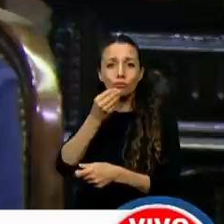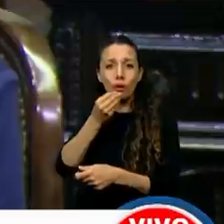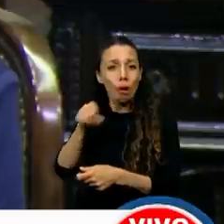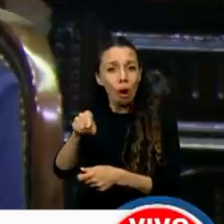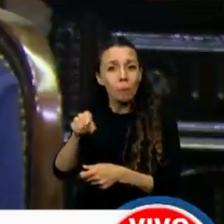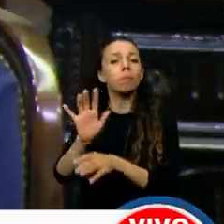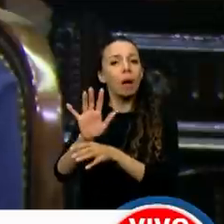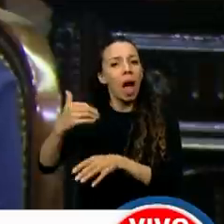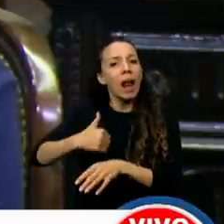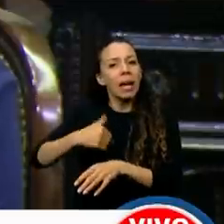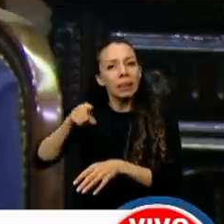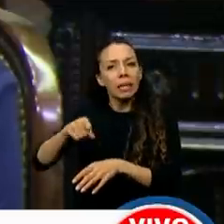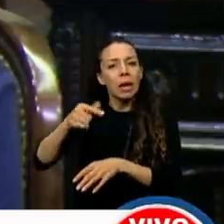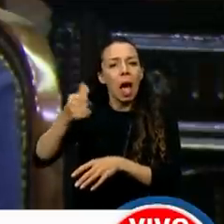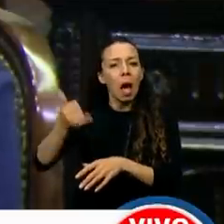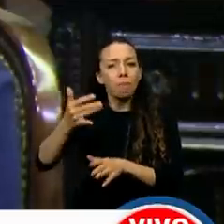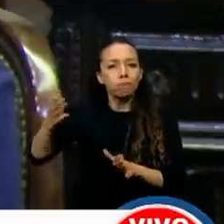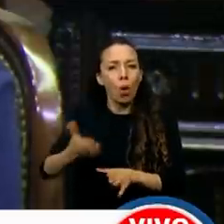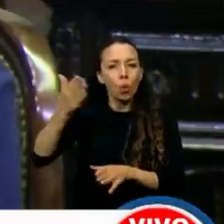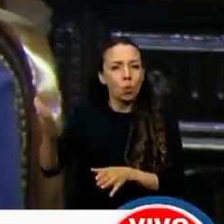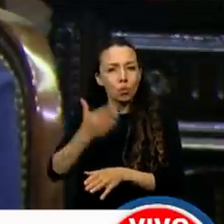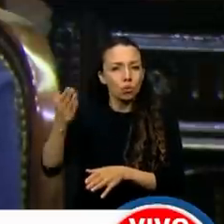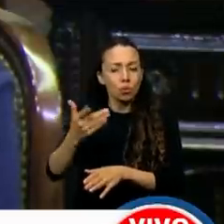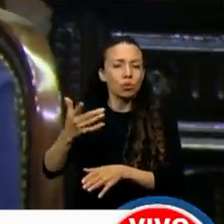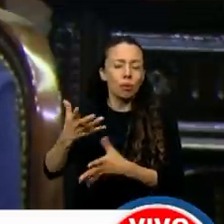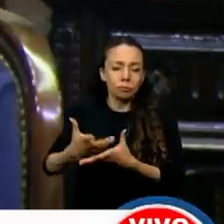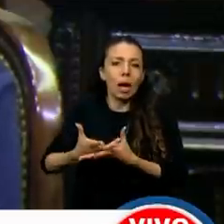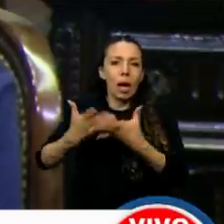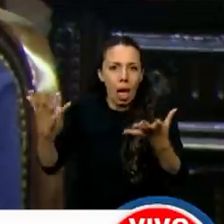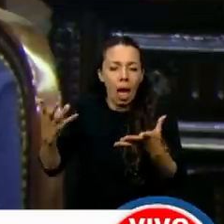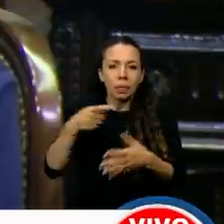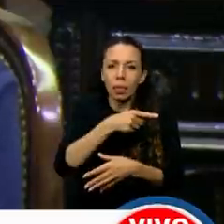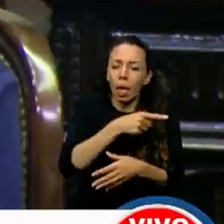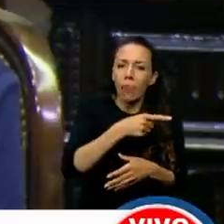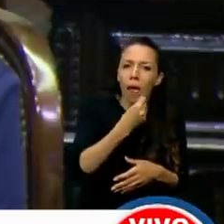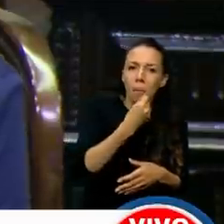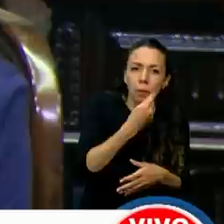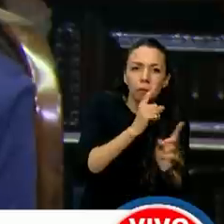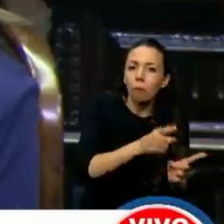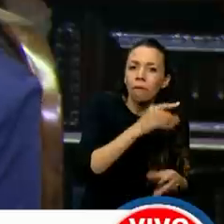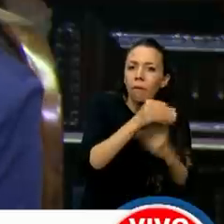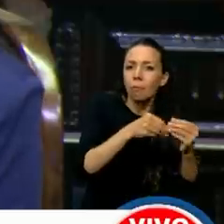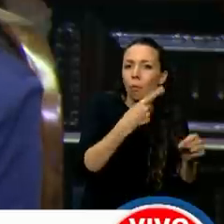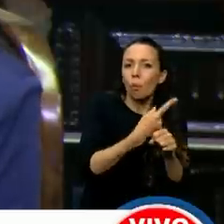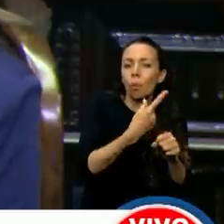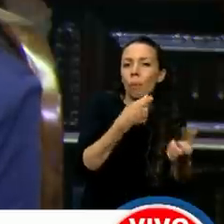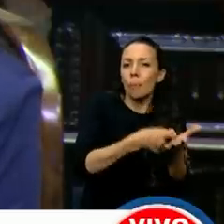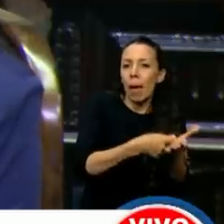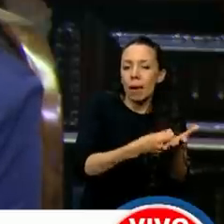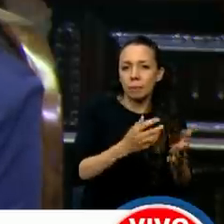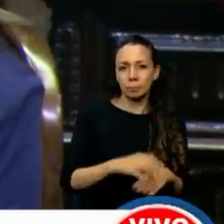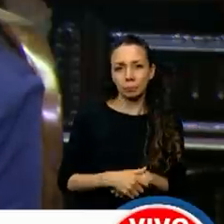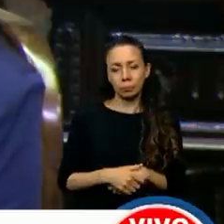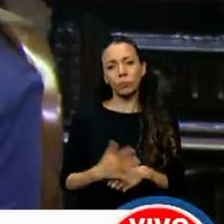la cadena agroalimenticia de las más importantes del mundo agradezco a las estadísticas del